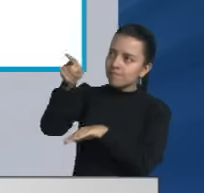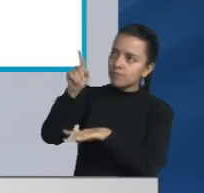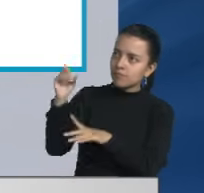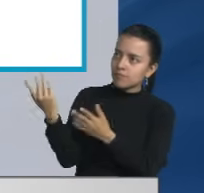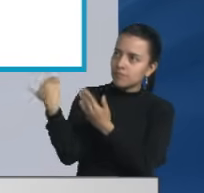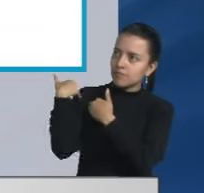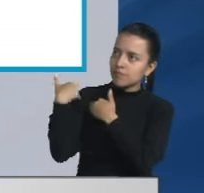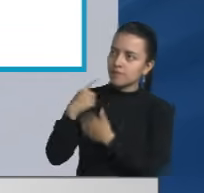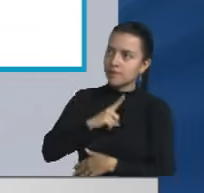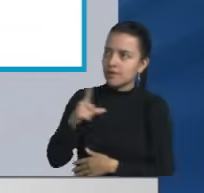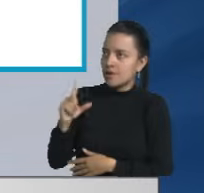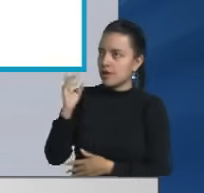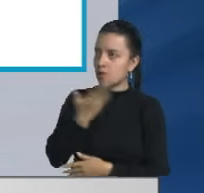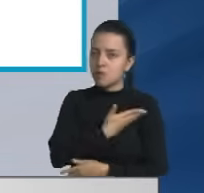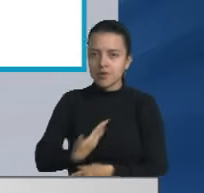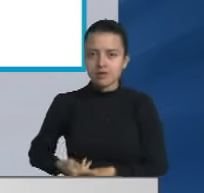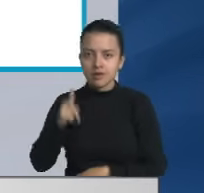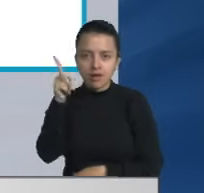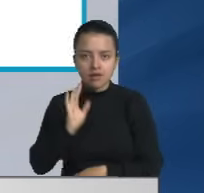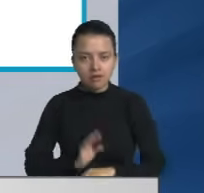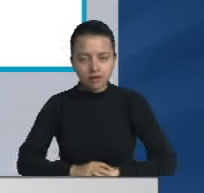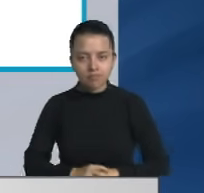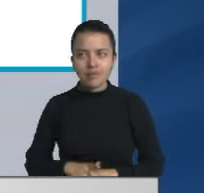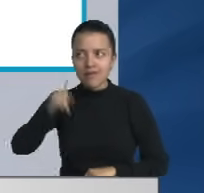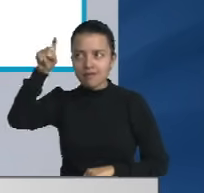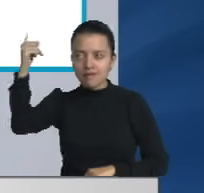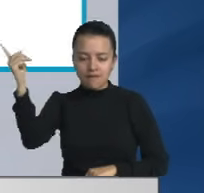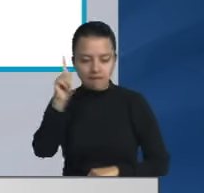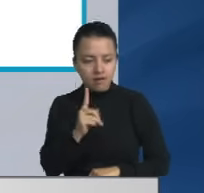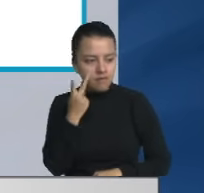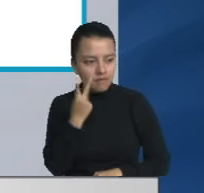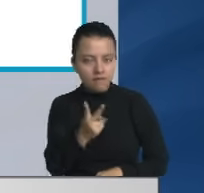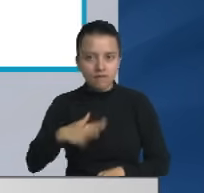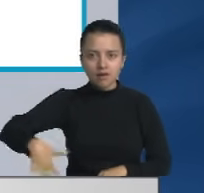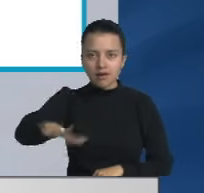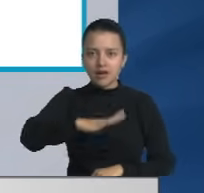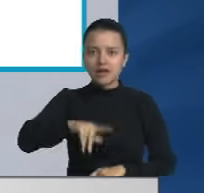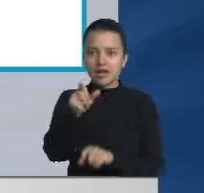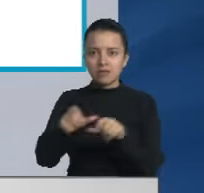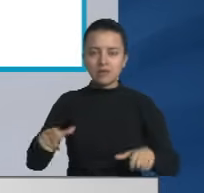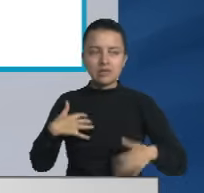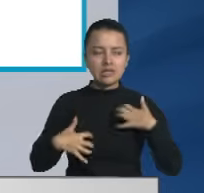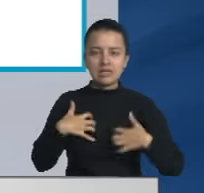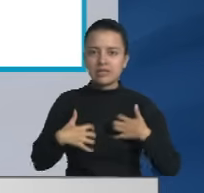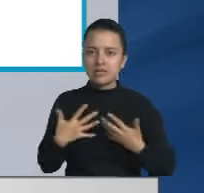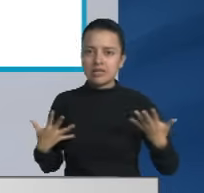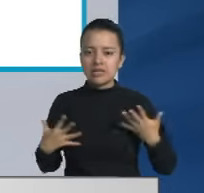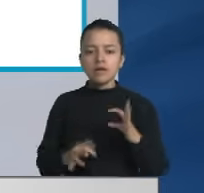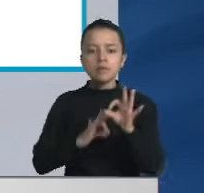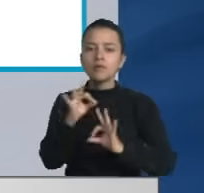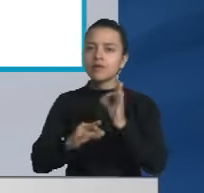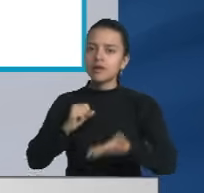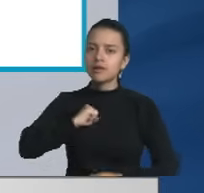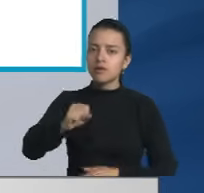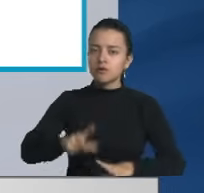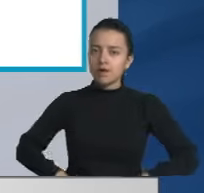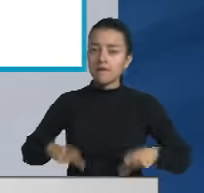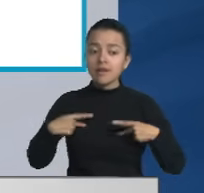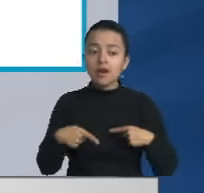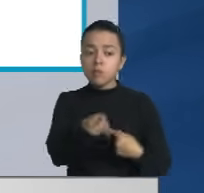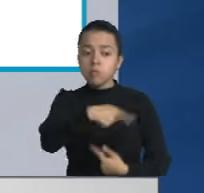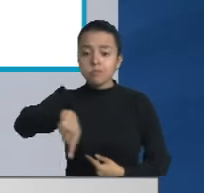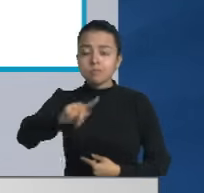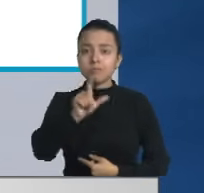en cuanto a tomar acciones que garanticen la vida e integridad de los habitantes del territorio y proteger a los líderes en